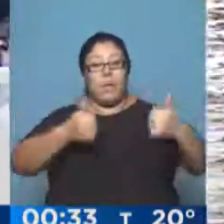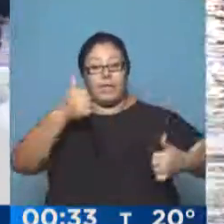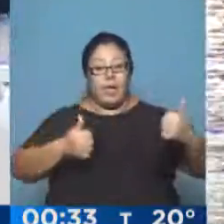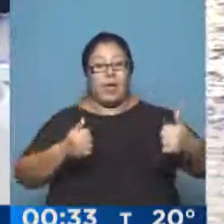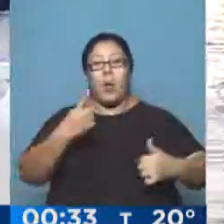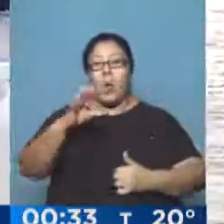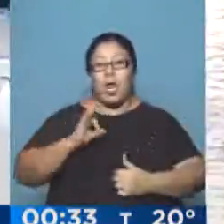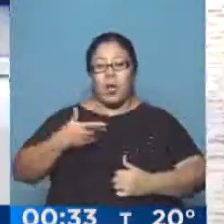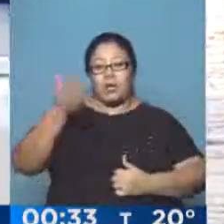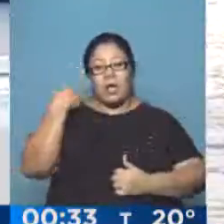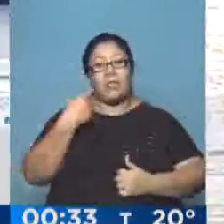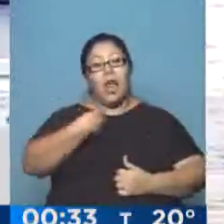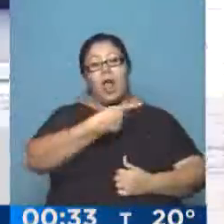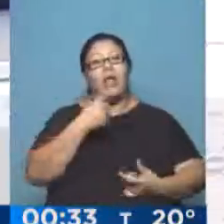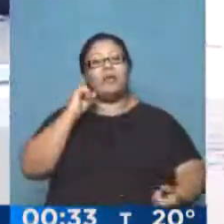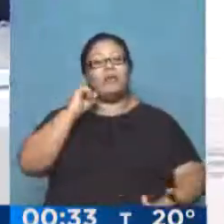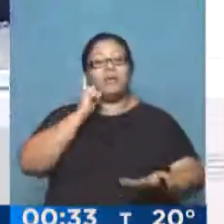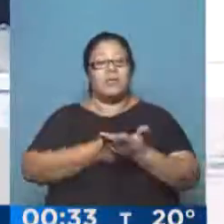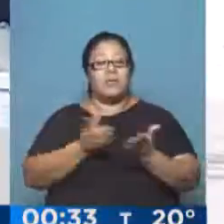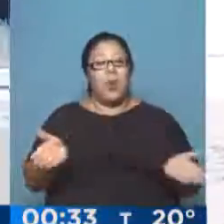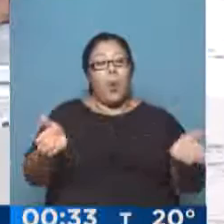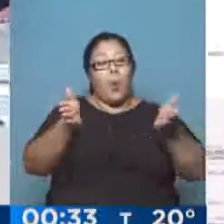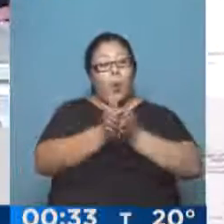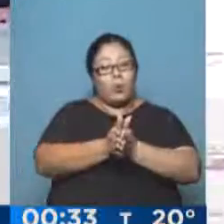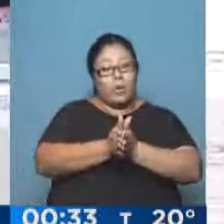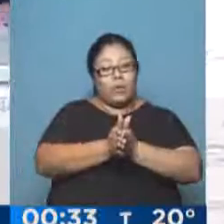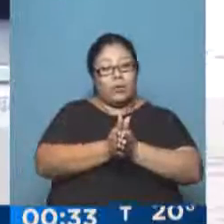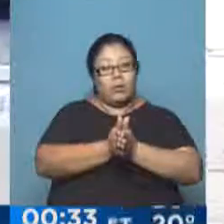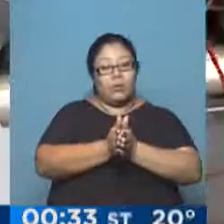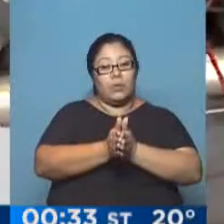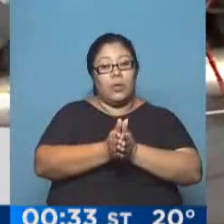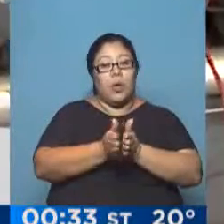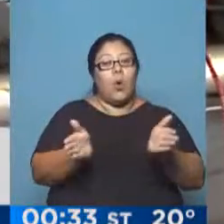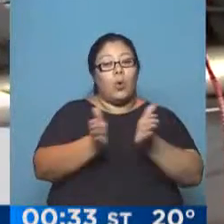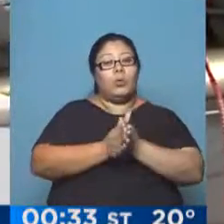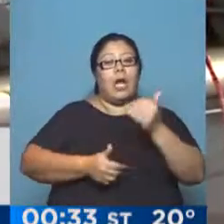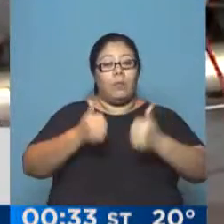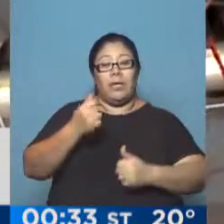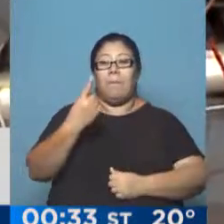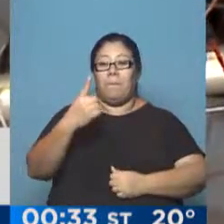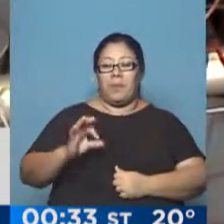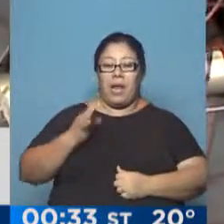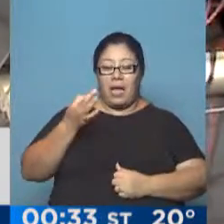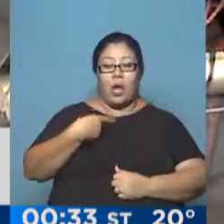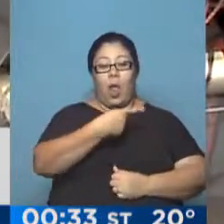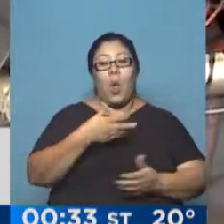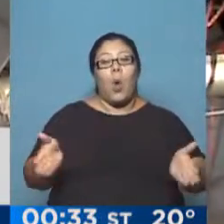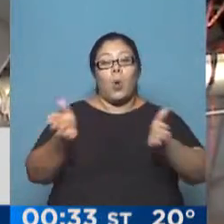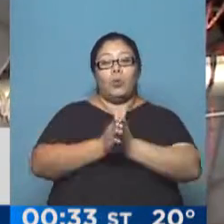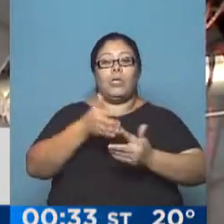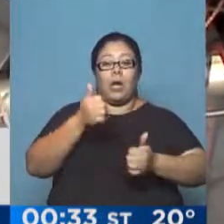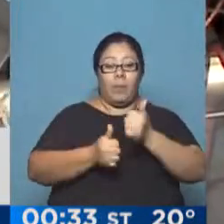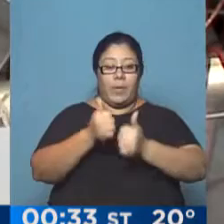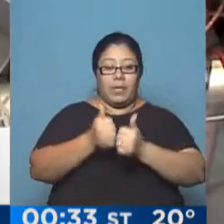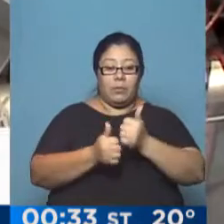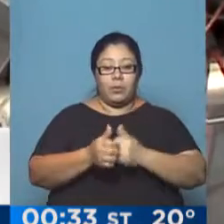decidimos juntarnos y nada, aquí estamos. Es el primer año que llevamos juntas, ¿no? Entonces tampoco es estar ahí en el top,